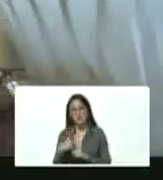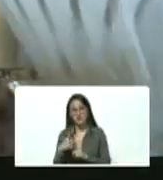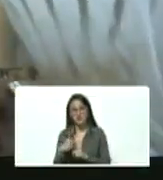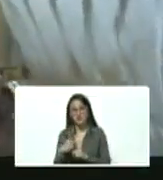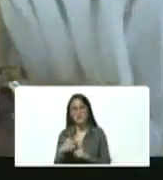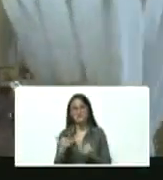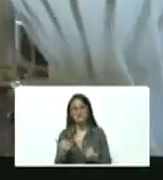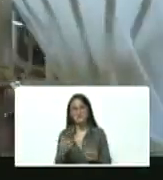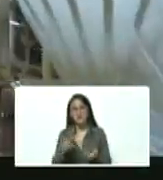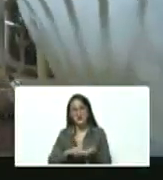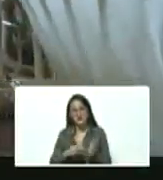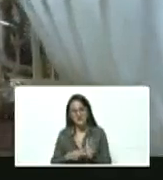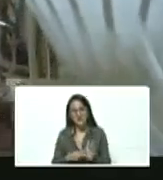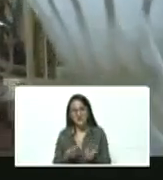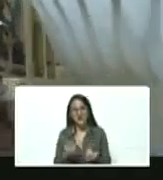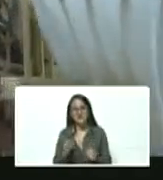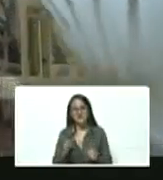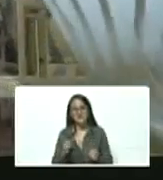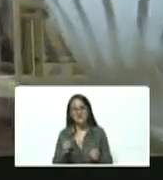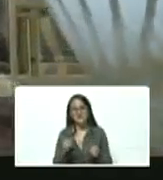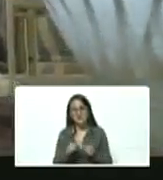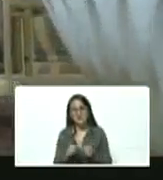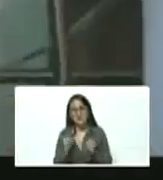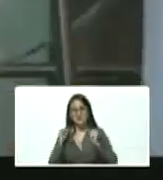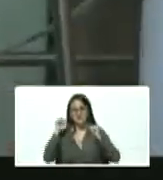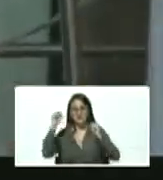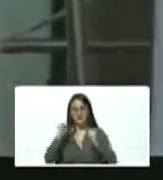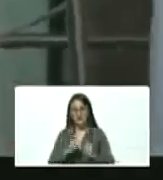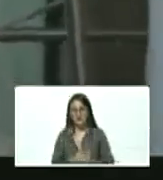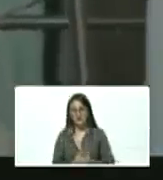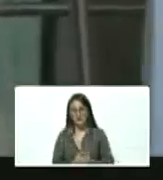le quiero decir que seguiremos venciendo.